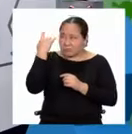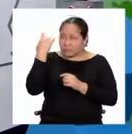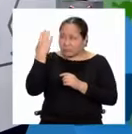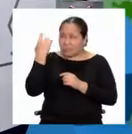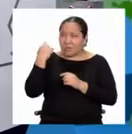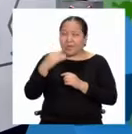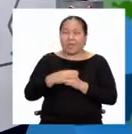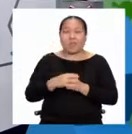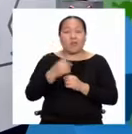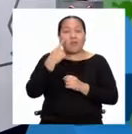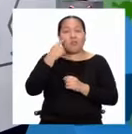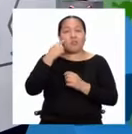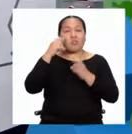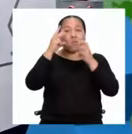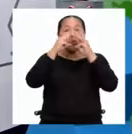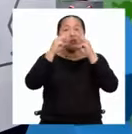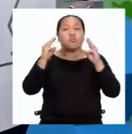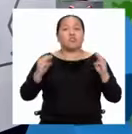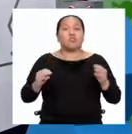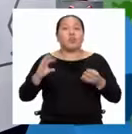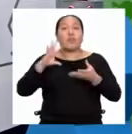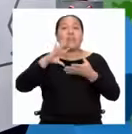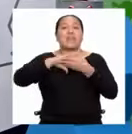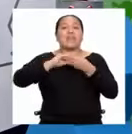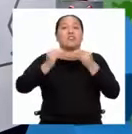de Historia Natural.